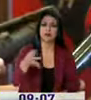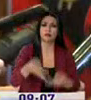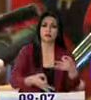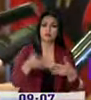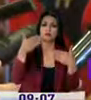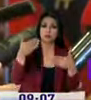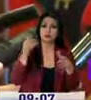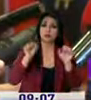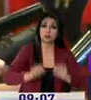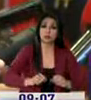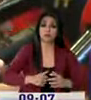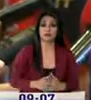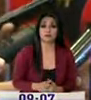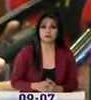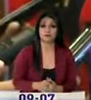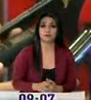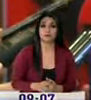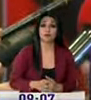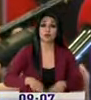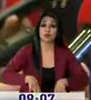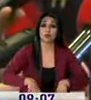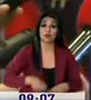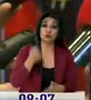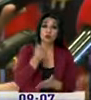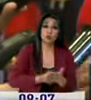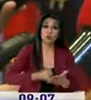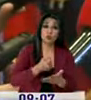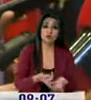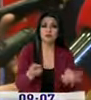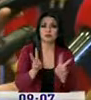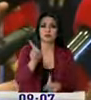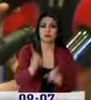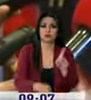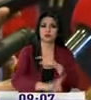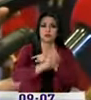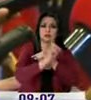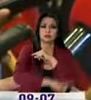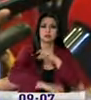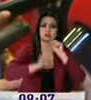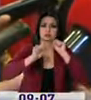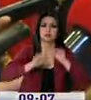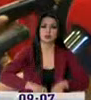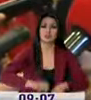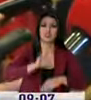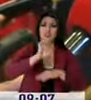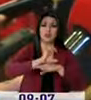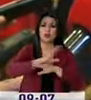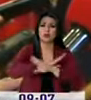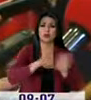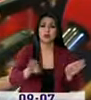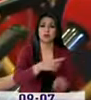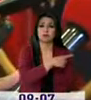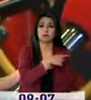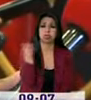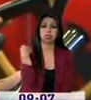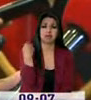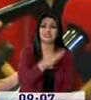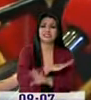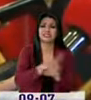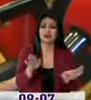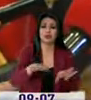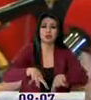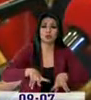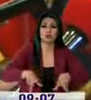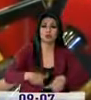juicio político. Teniendo en cuenta que luchar contra la corrupción es luchar contra la impunidad, el país ha estado asqueado de la